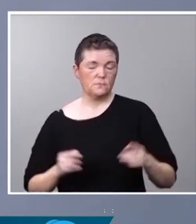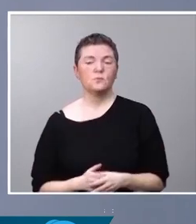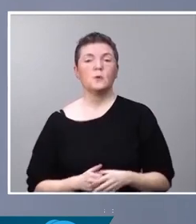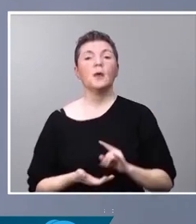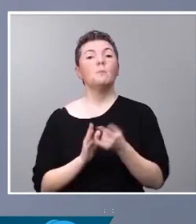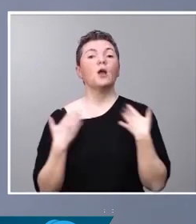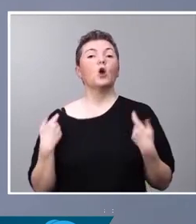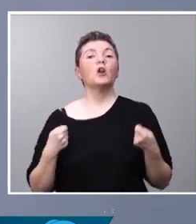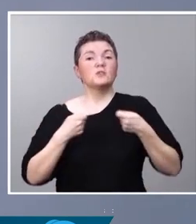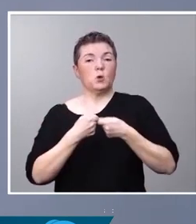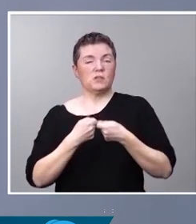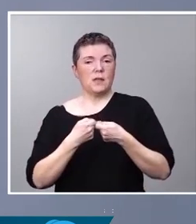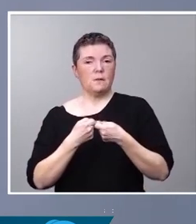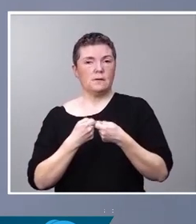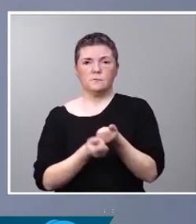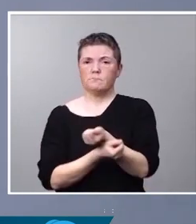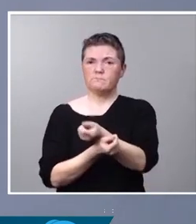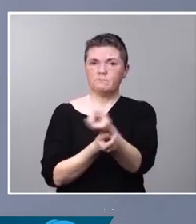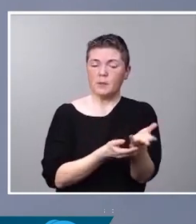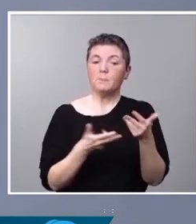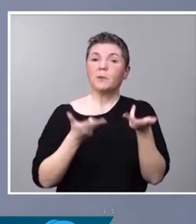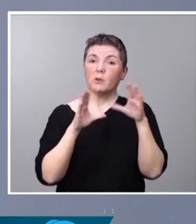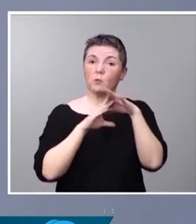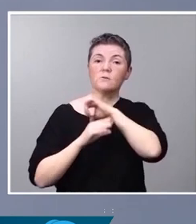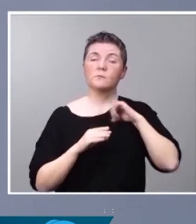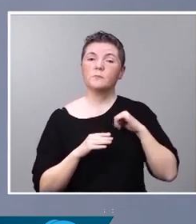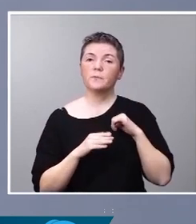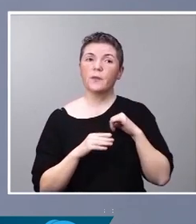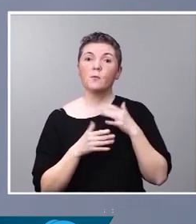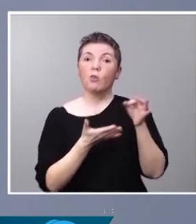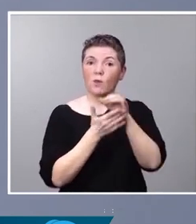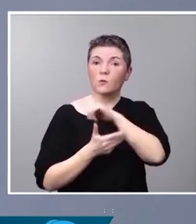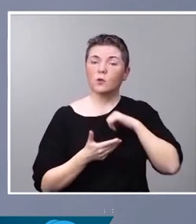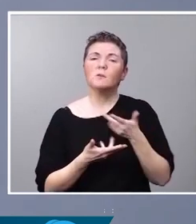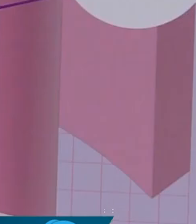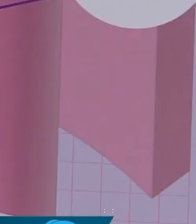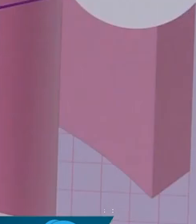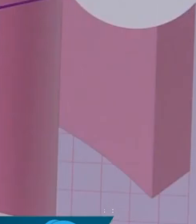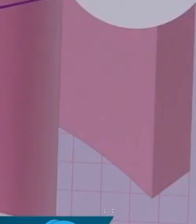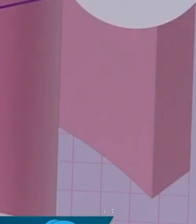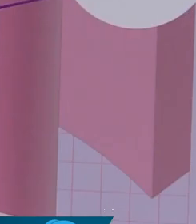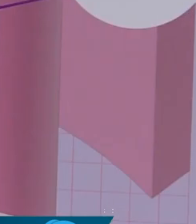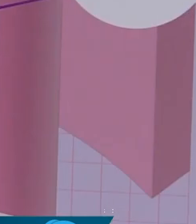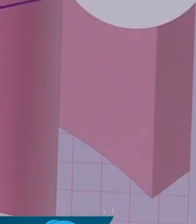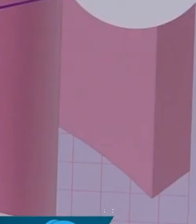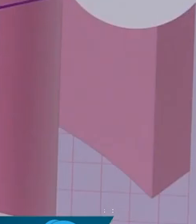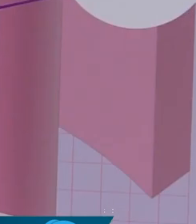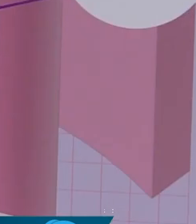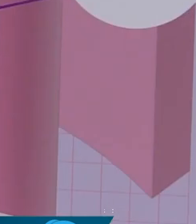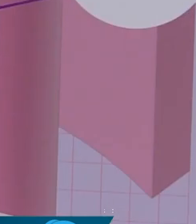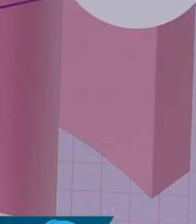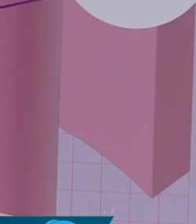Lo que hacen es reformar el Código Penal para que las ilegalidades se conviertan en algo legal. Entonces,